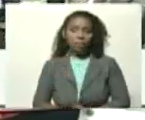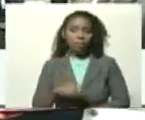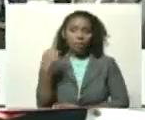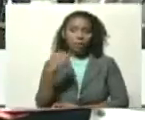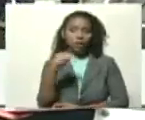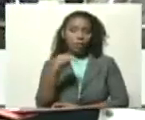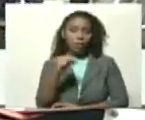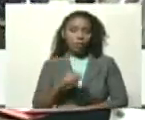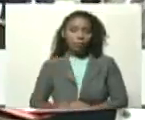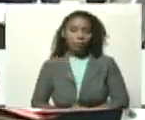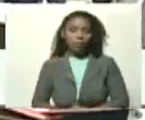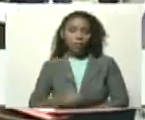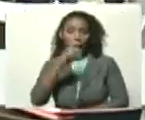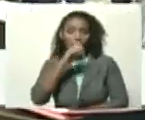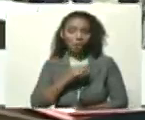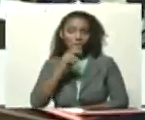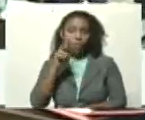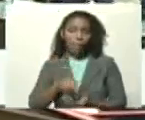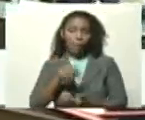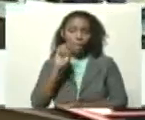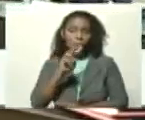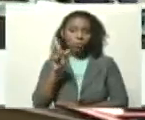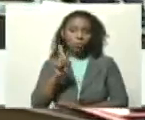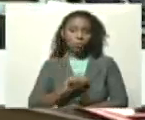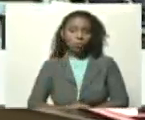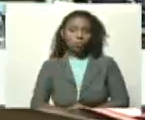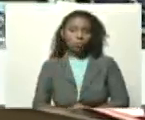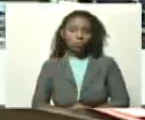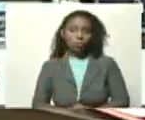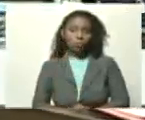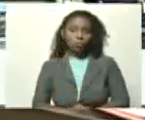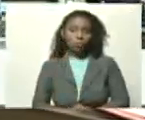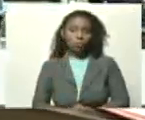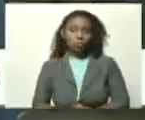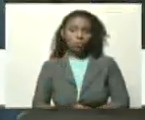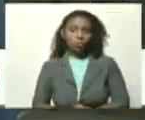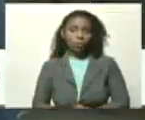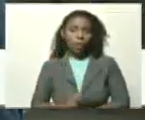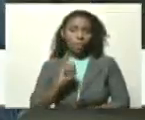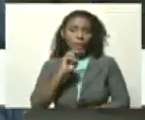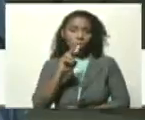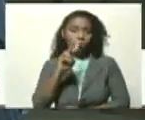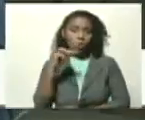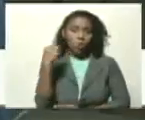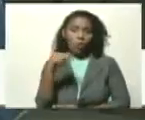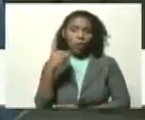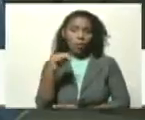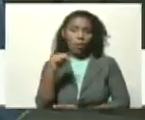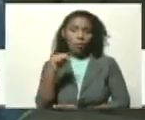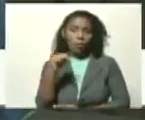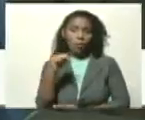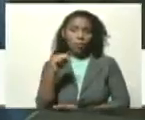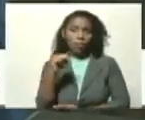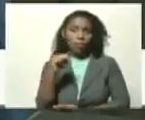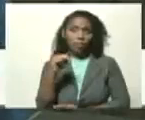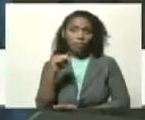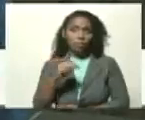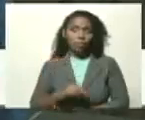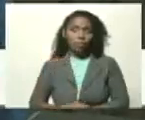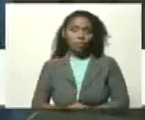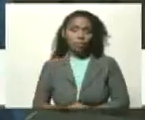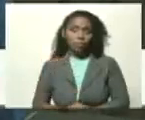noviembre del año 2021. 21 de noviembre. Al 21 de noviembre, ajá,